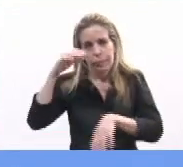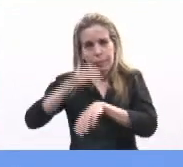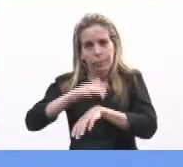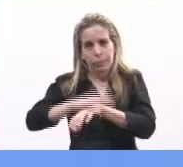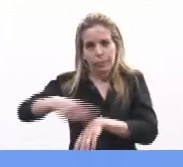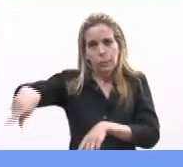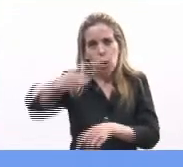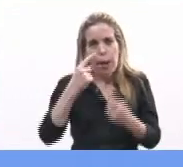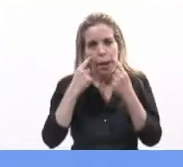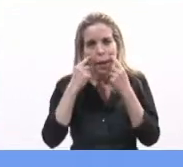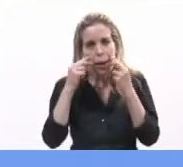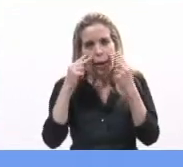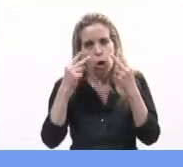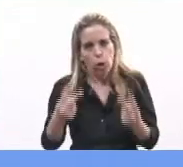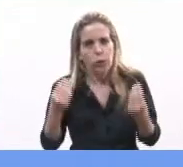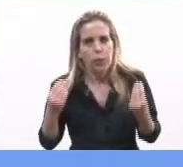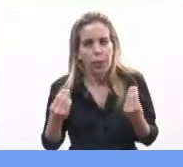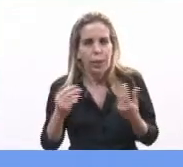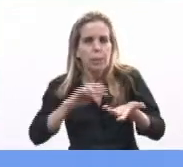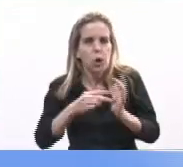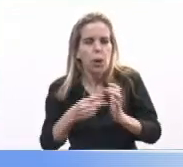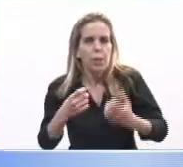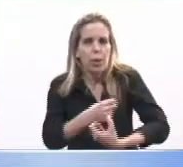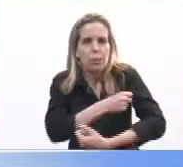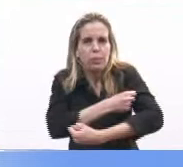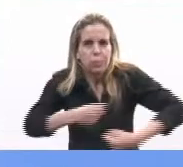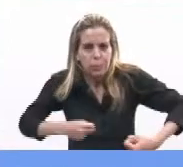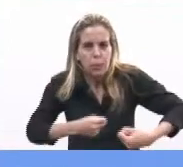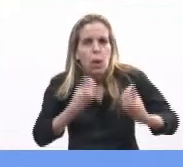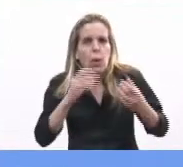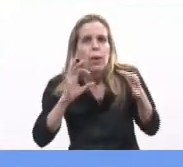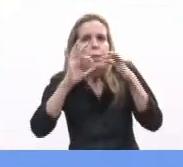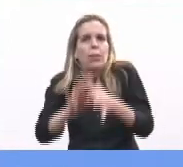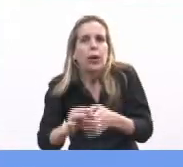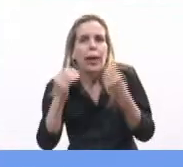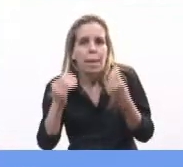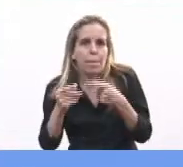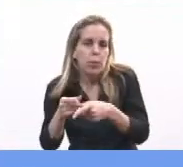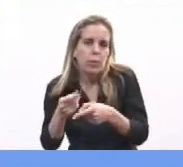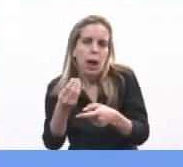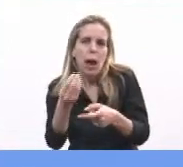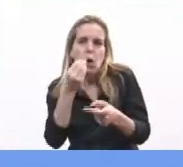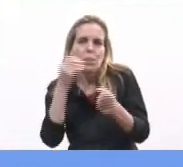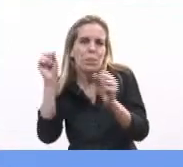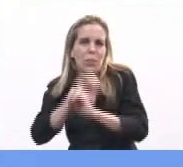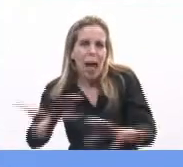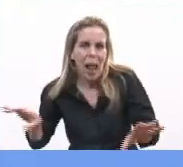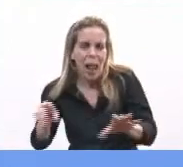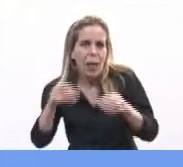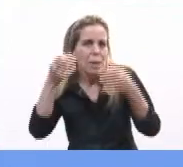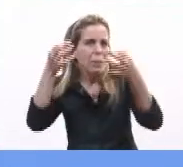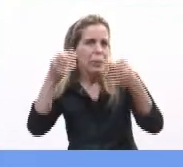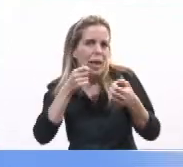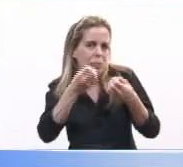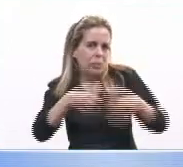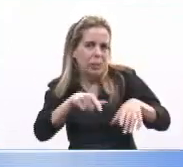que gran parte de su obesidad es sobrepeso tiene que ver con el escaso consumo de calorías que tiene durante niñez nuestra